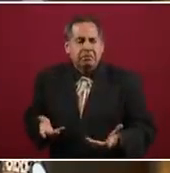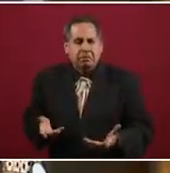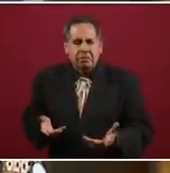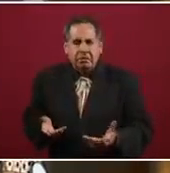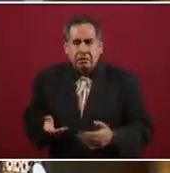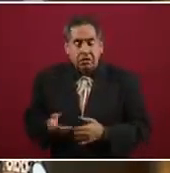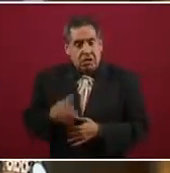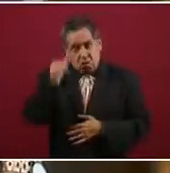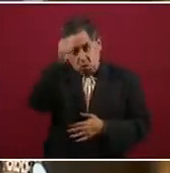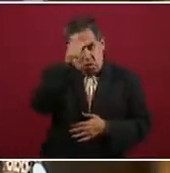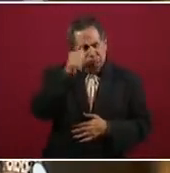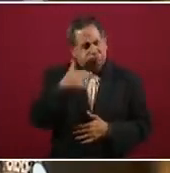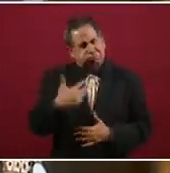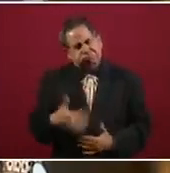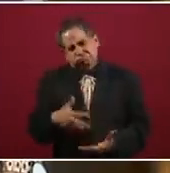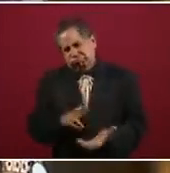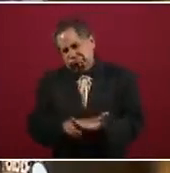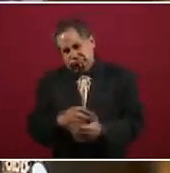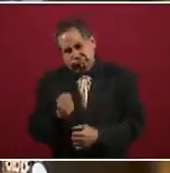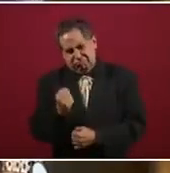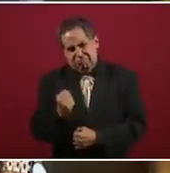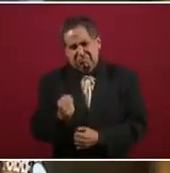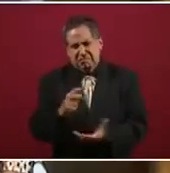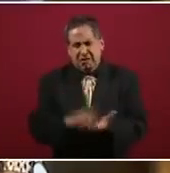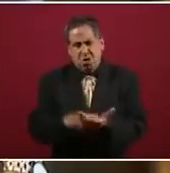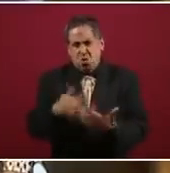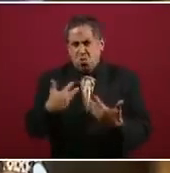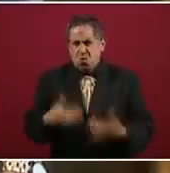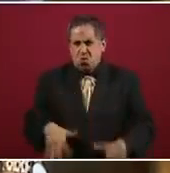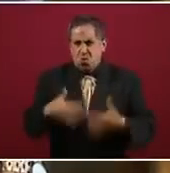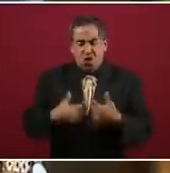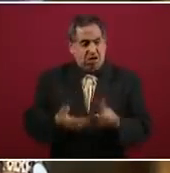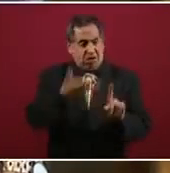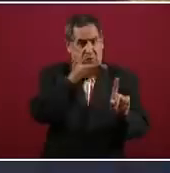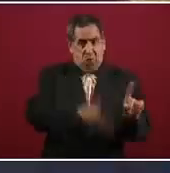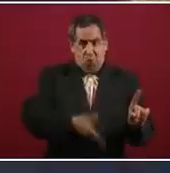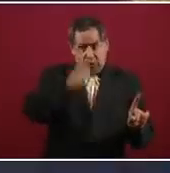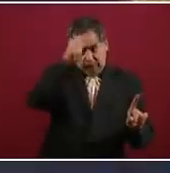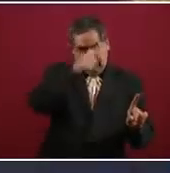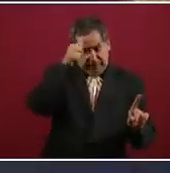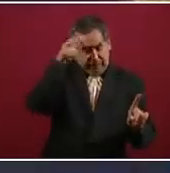Mucho cura el cura. Además es un personaje